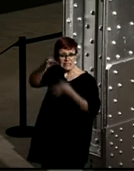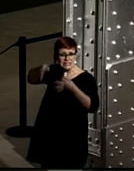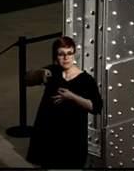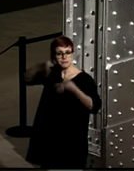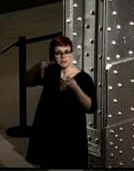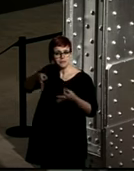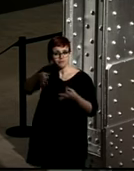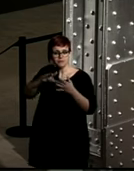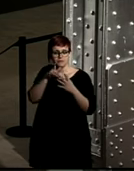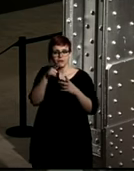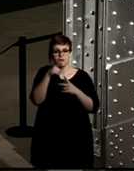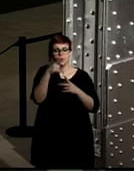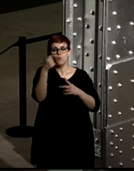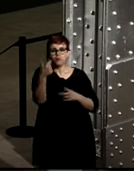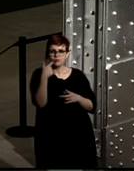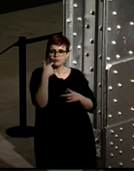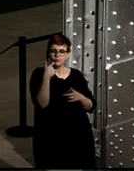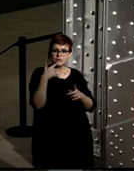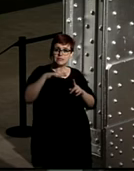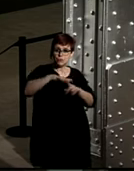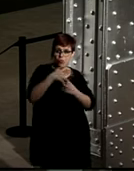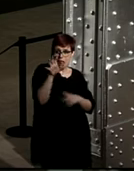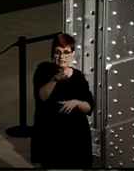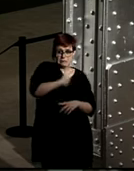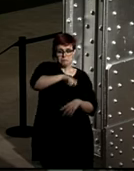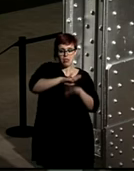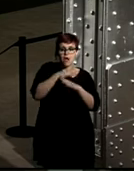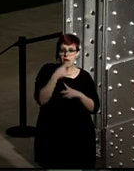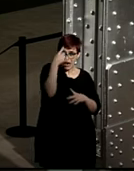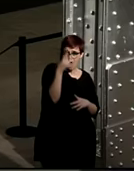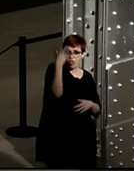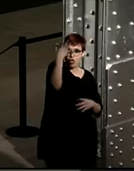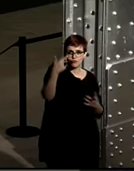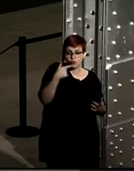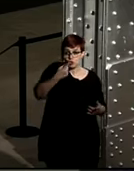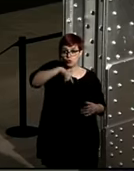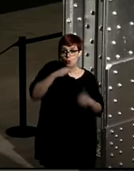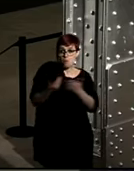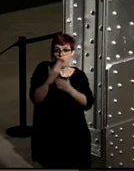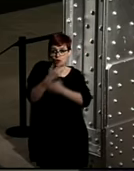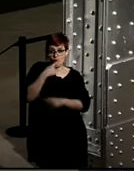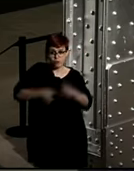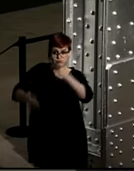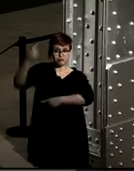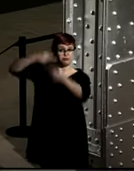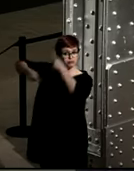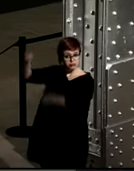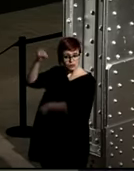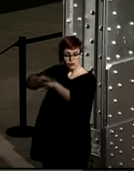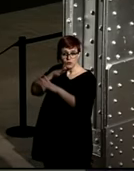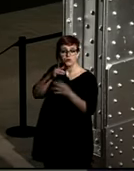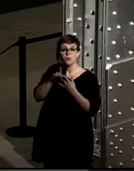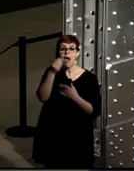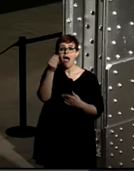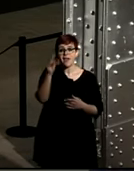maltratado este país bastante a sus creadores. Nosotros somos los últimos en llegar a este circo. Y pero yo me si pregunto... echas un vistazo,